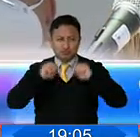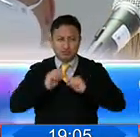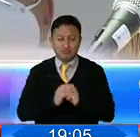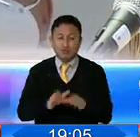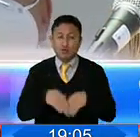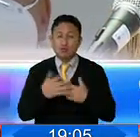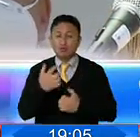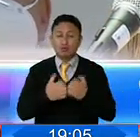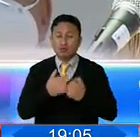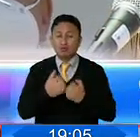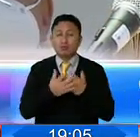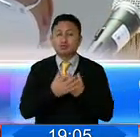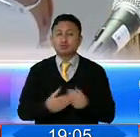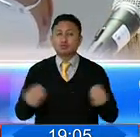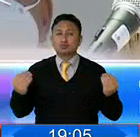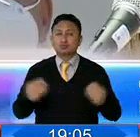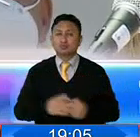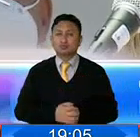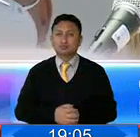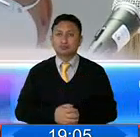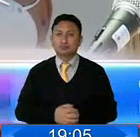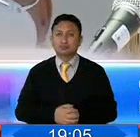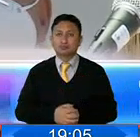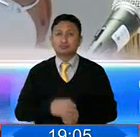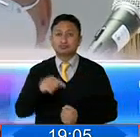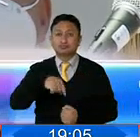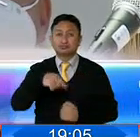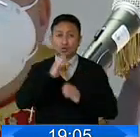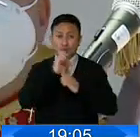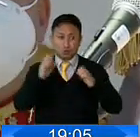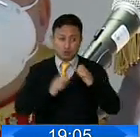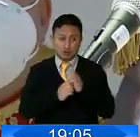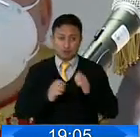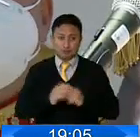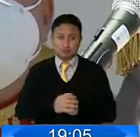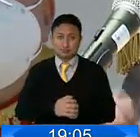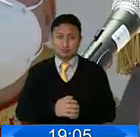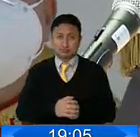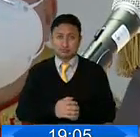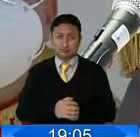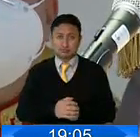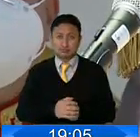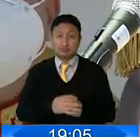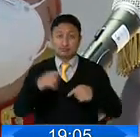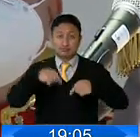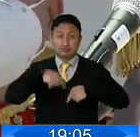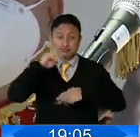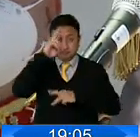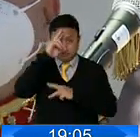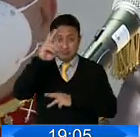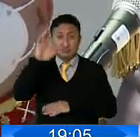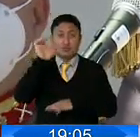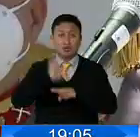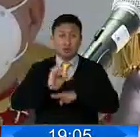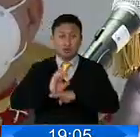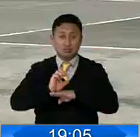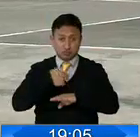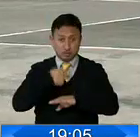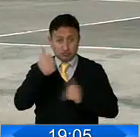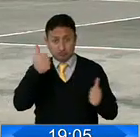solucionar los problemas coyunturales y estructurales que como patria